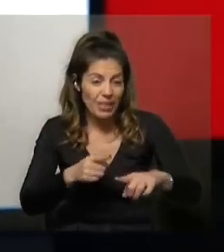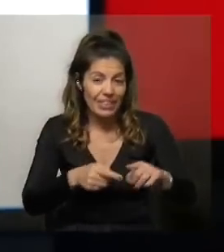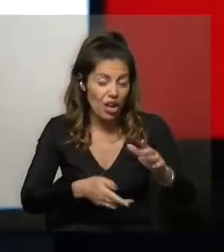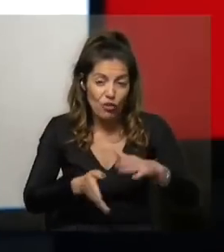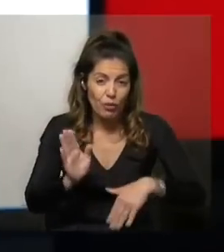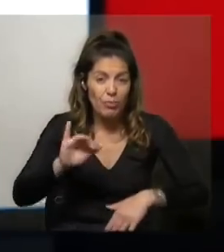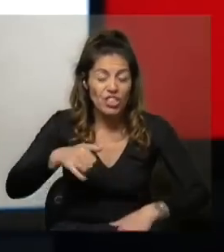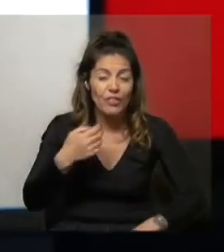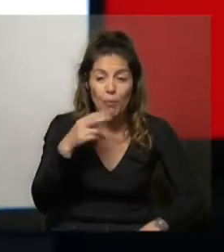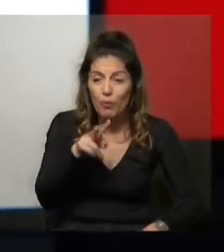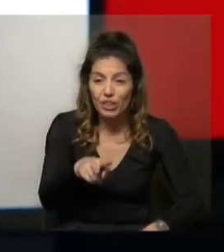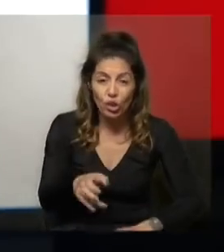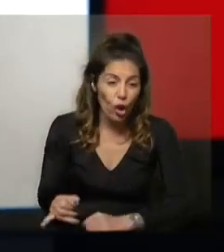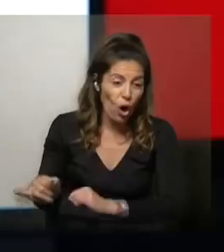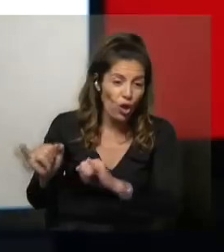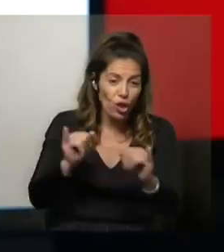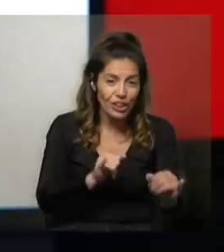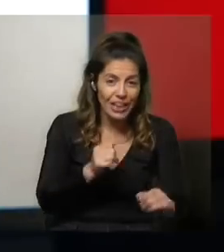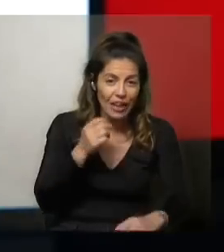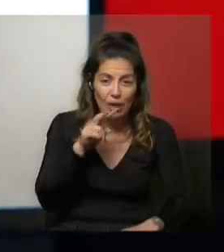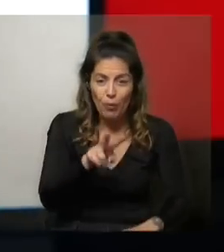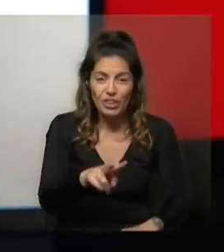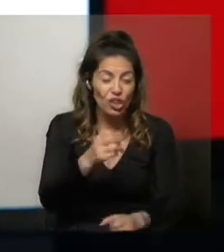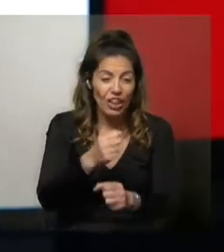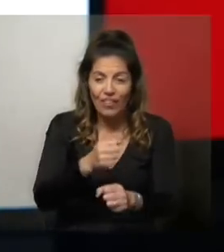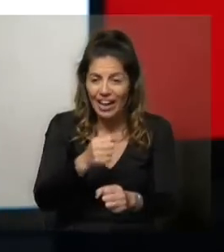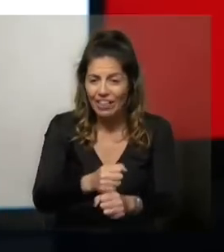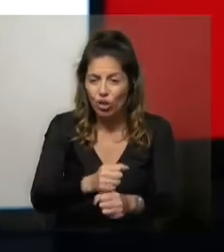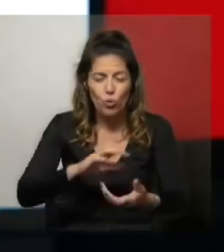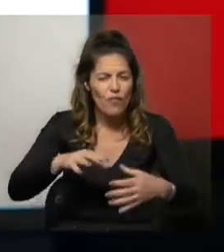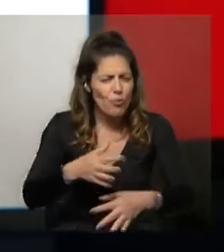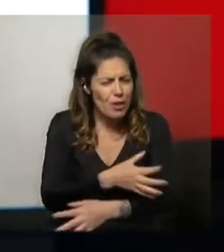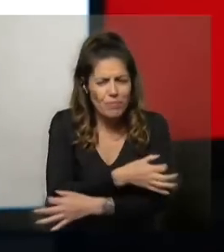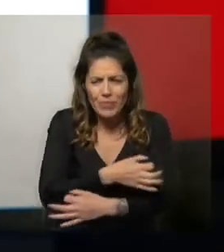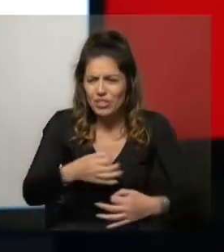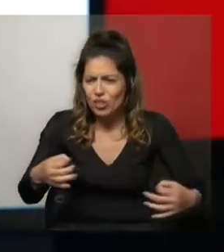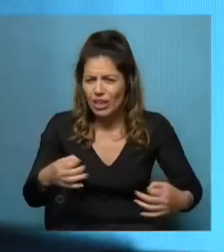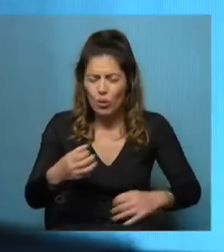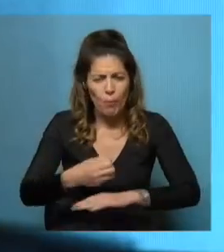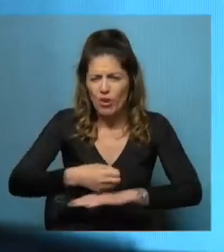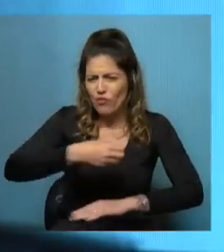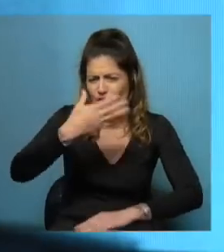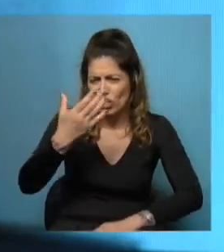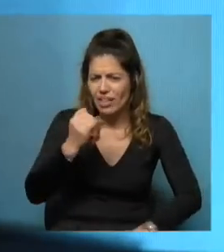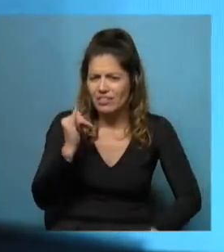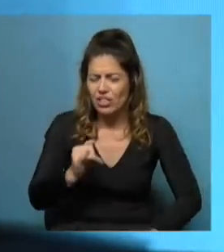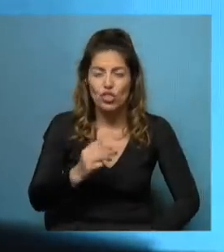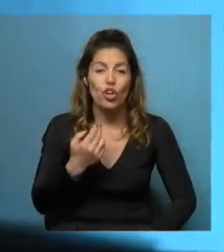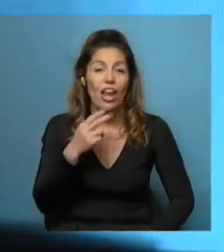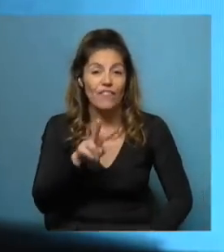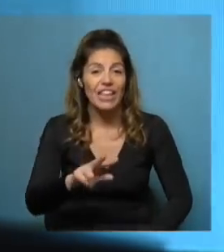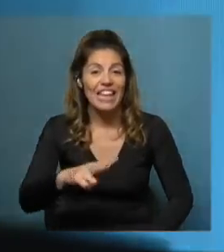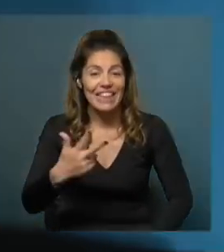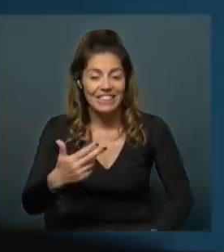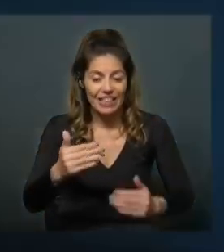todo el día esa laburando ahí de una manera impresionante de verdad gran profesional yo la vi en tercera fila